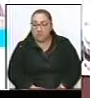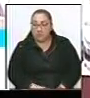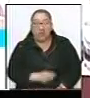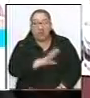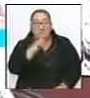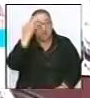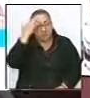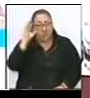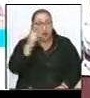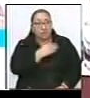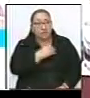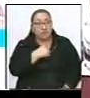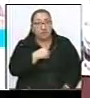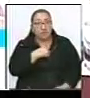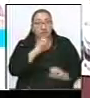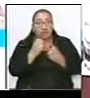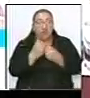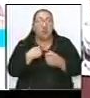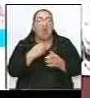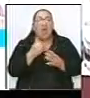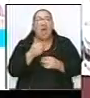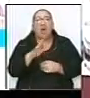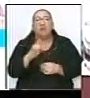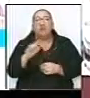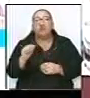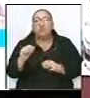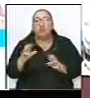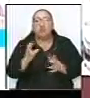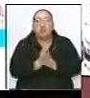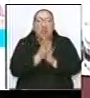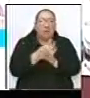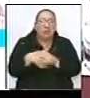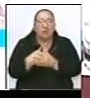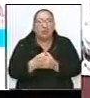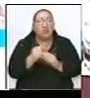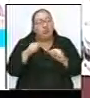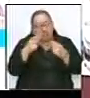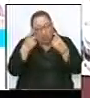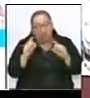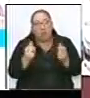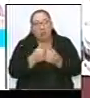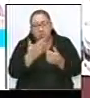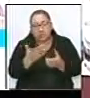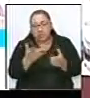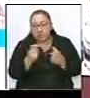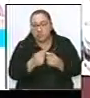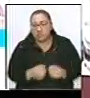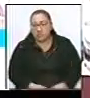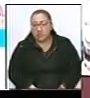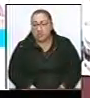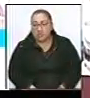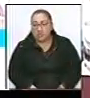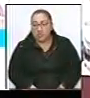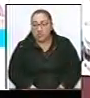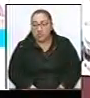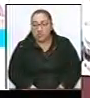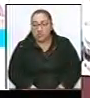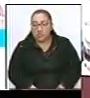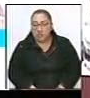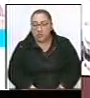pueda abusar de ese Parlamento. Yo sí creo, es decir, ahí estoy totalmente de acuerdo con usted, congresista, pero sí